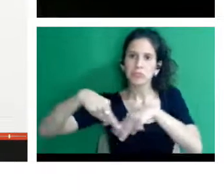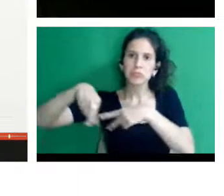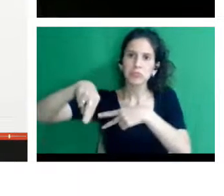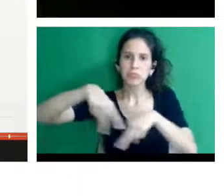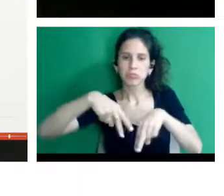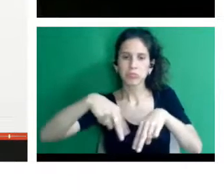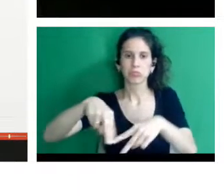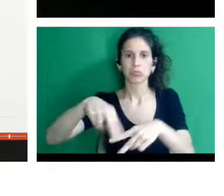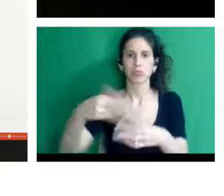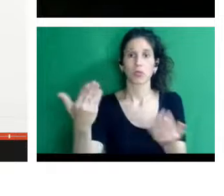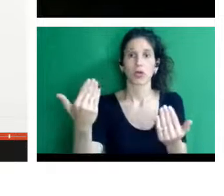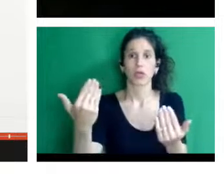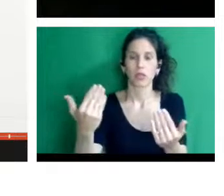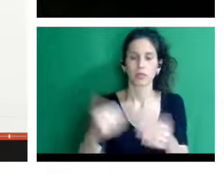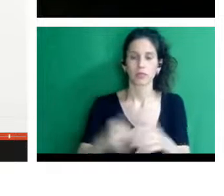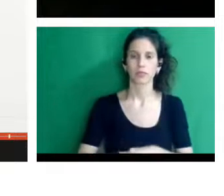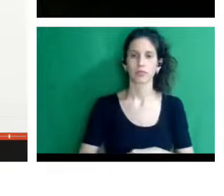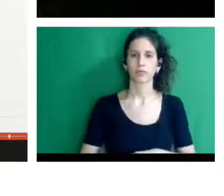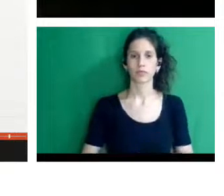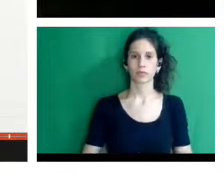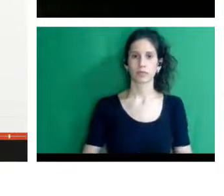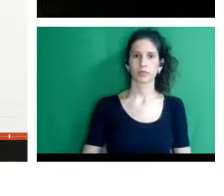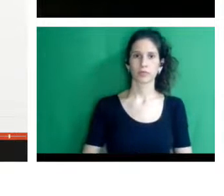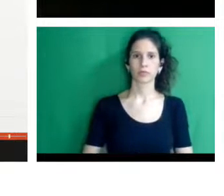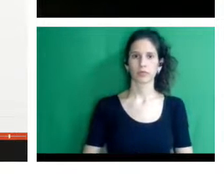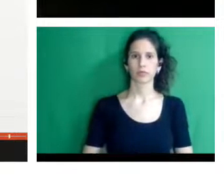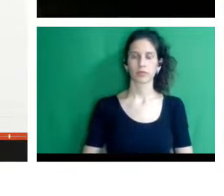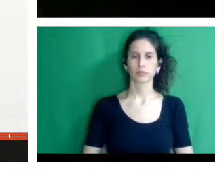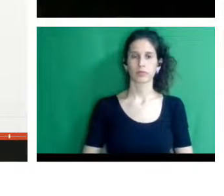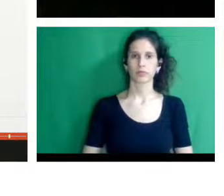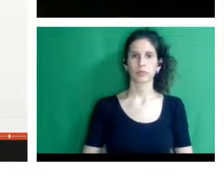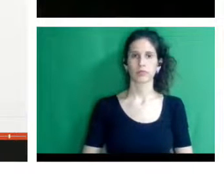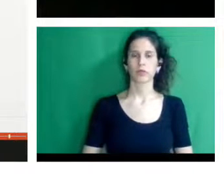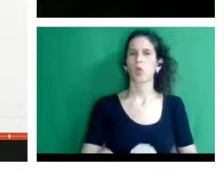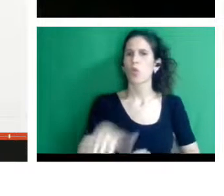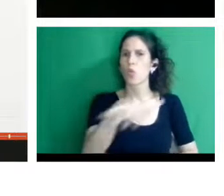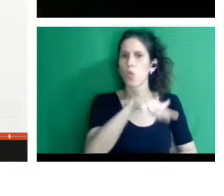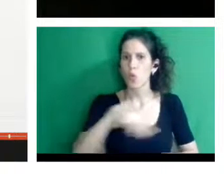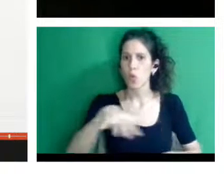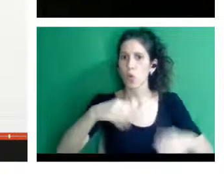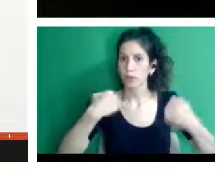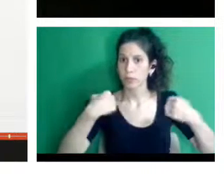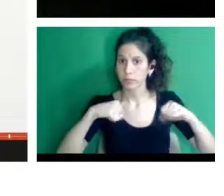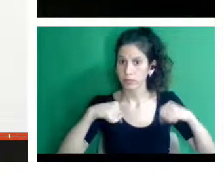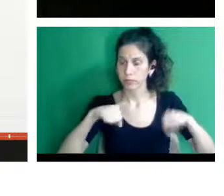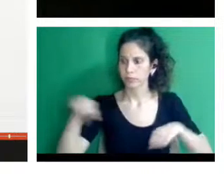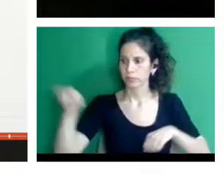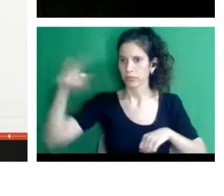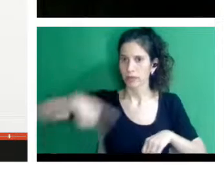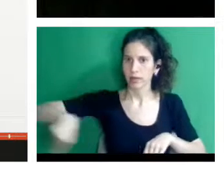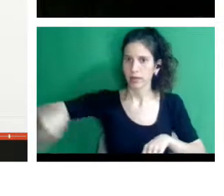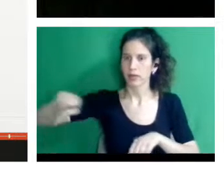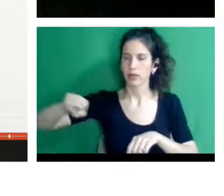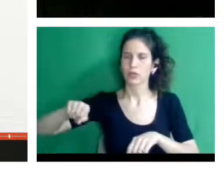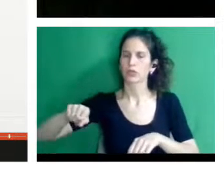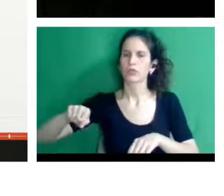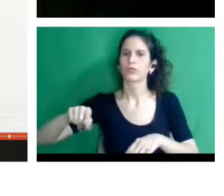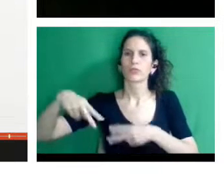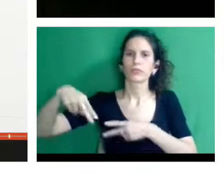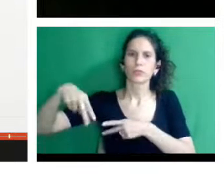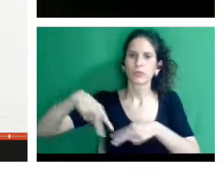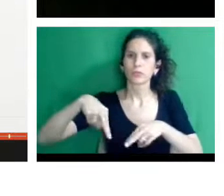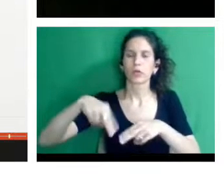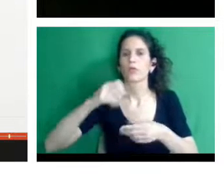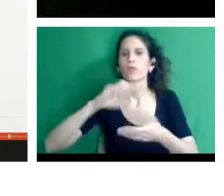edificio. En el caso de los espacios deportivos, la actividad física está dividida en la actividad deportiva pasiva, como el caso